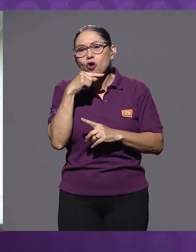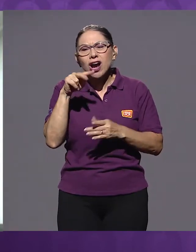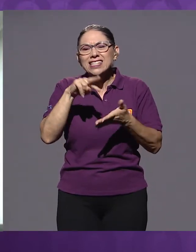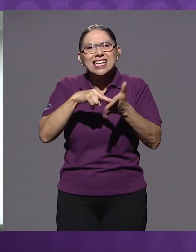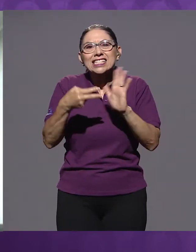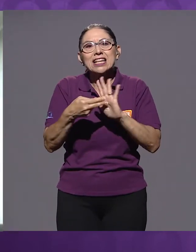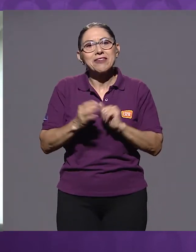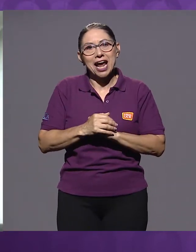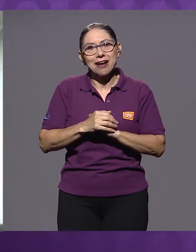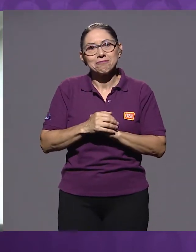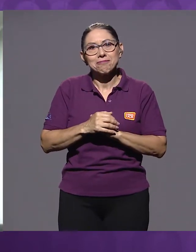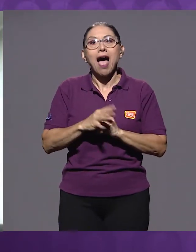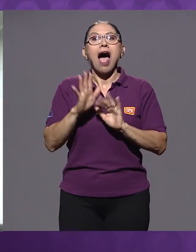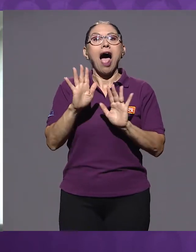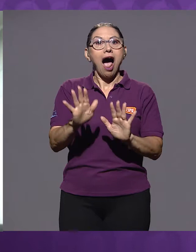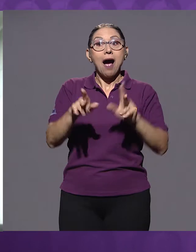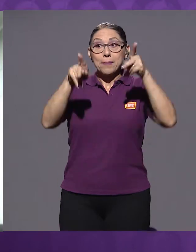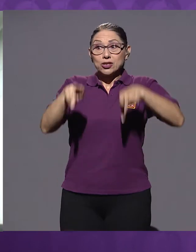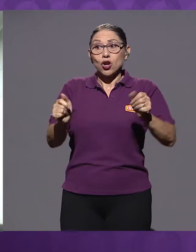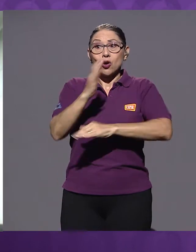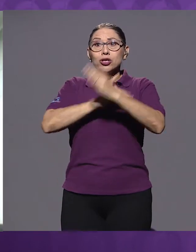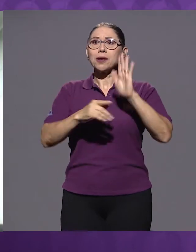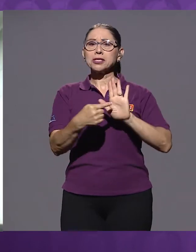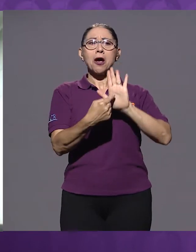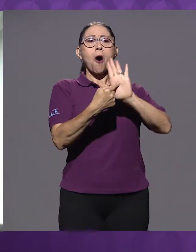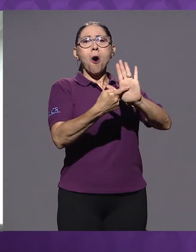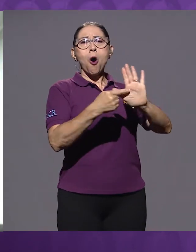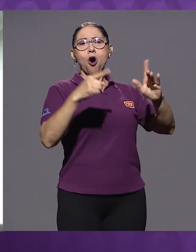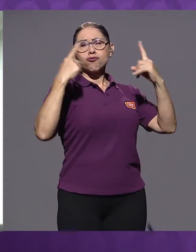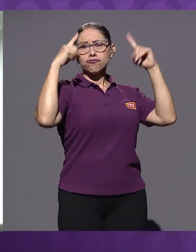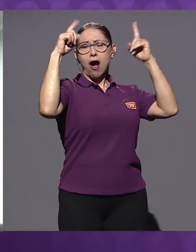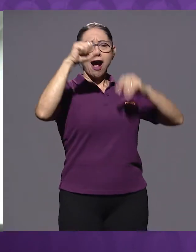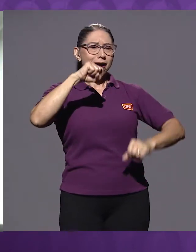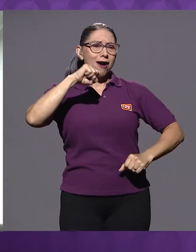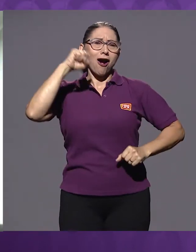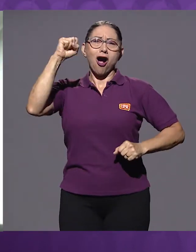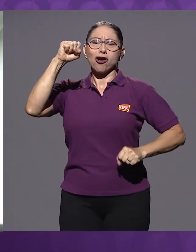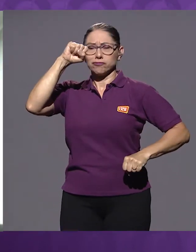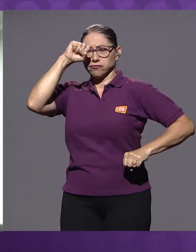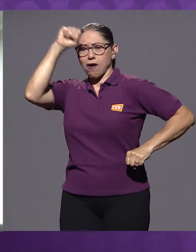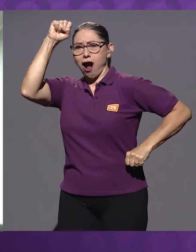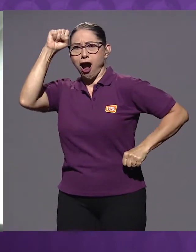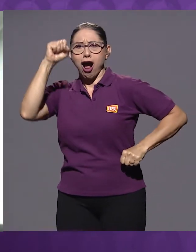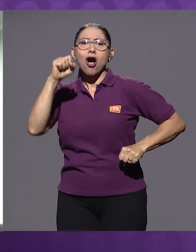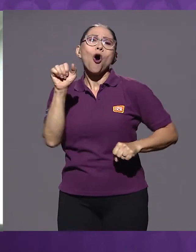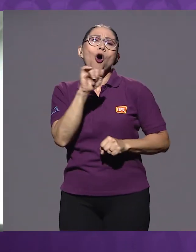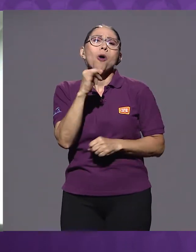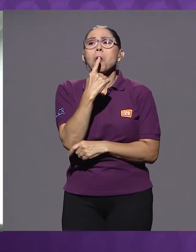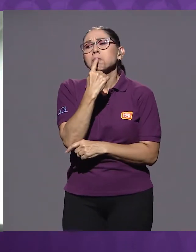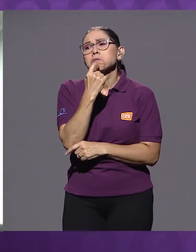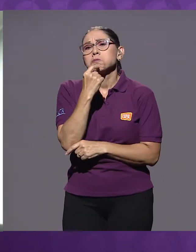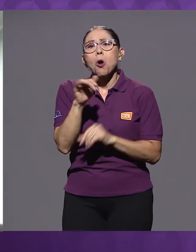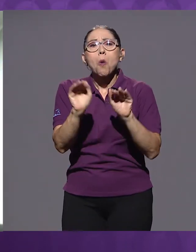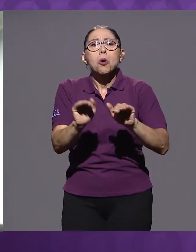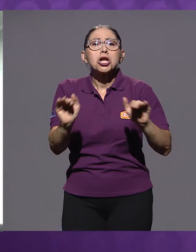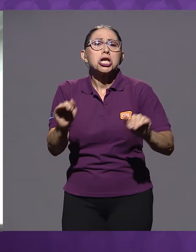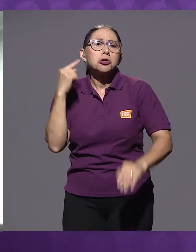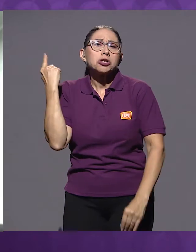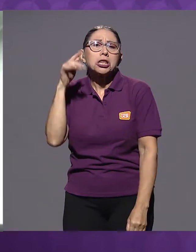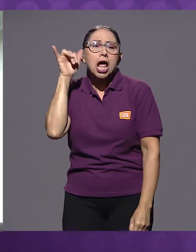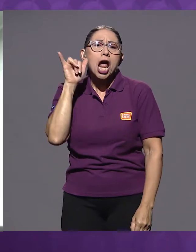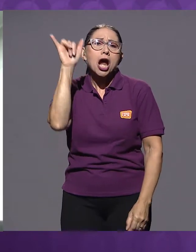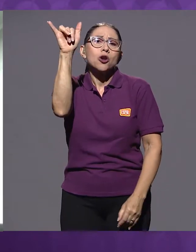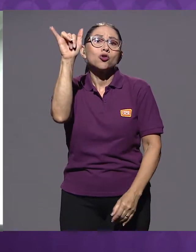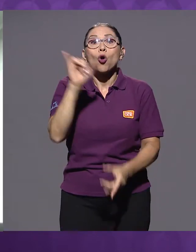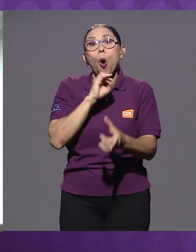personas con discapacidad como víctimas, ni como héroes, ni como niños eternos, ni como villanos, sino como